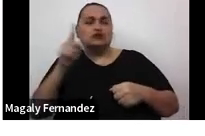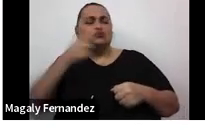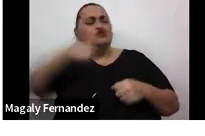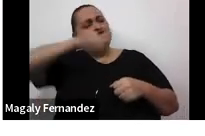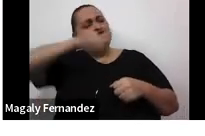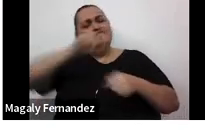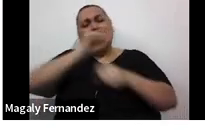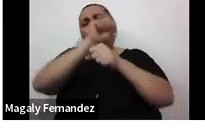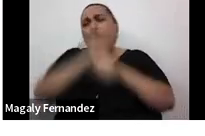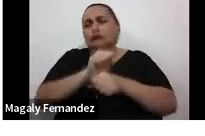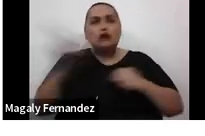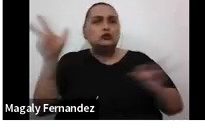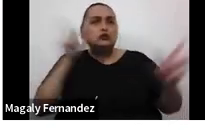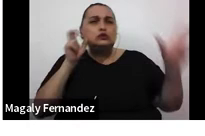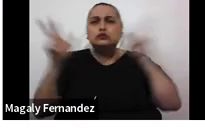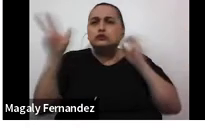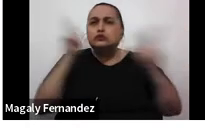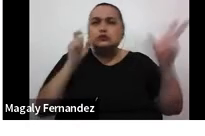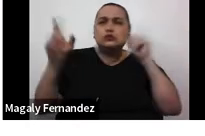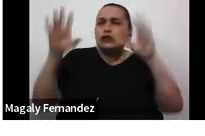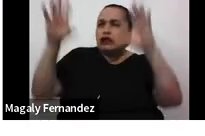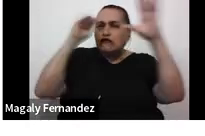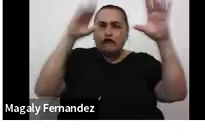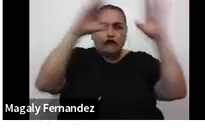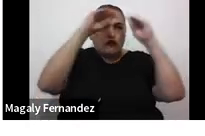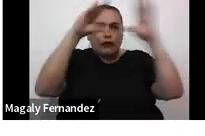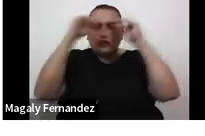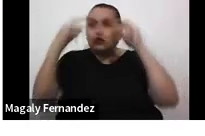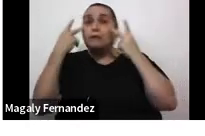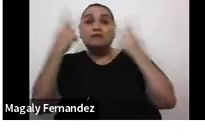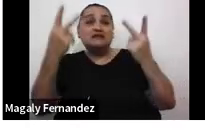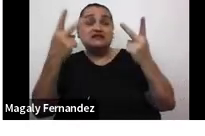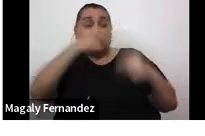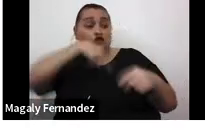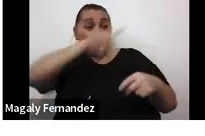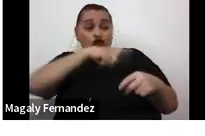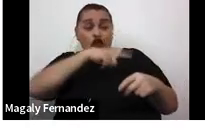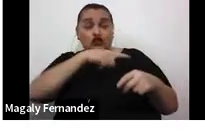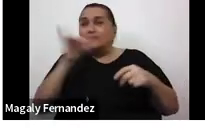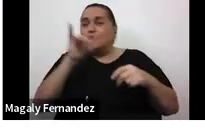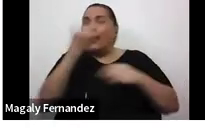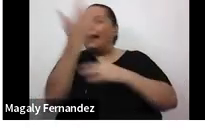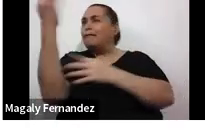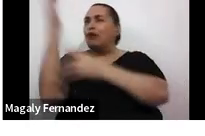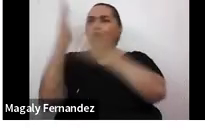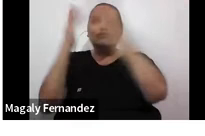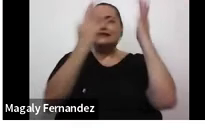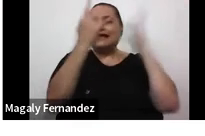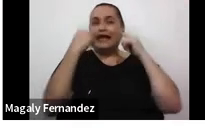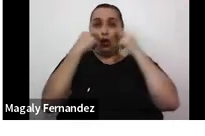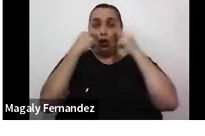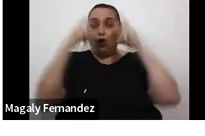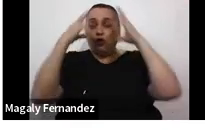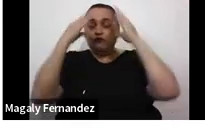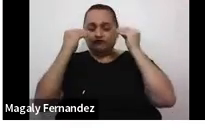acostumbrados a recibir información a través de la vista que cuando lo intentamos cuando estamos en un bosque por ejemplo y cerramos los ojos somos